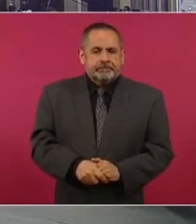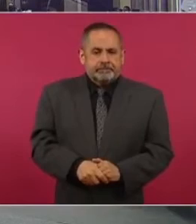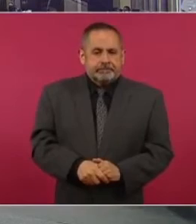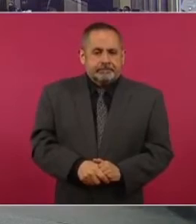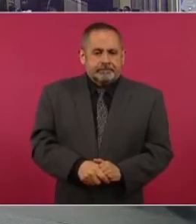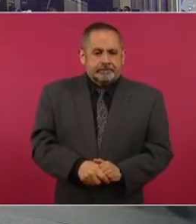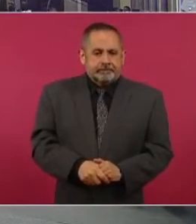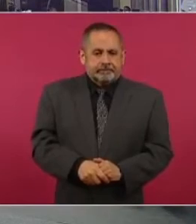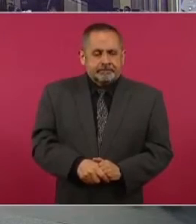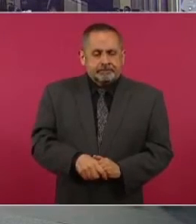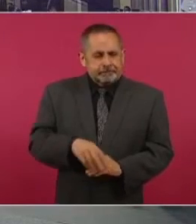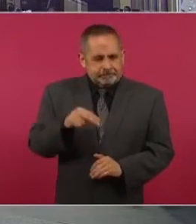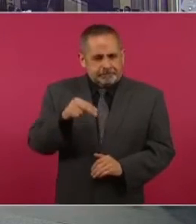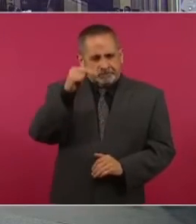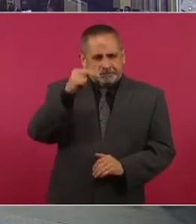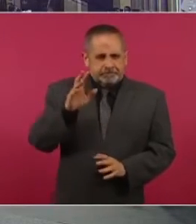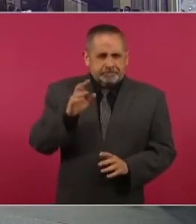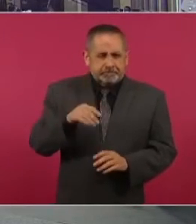El norte.